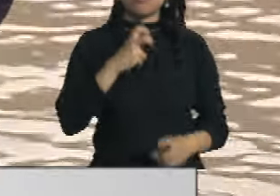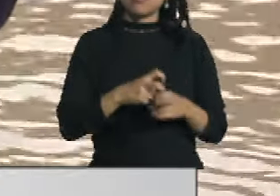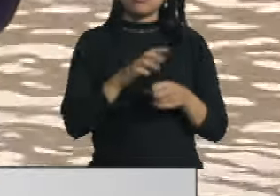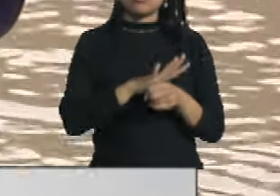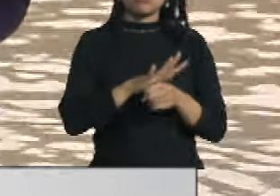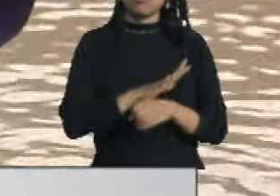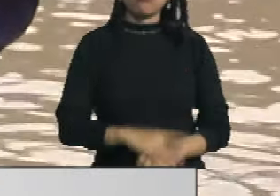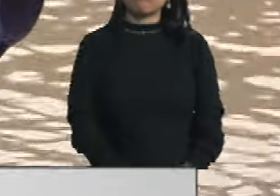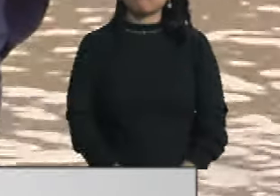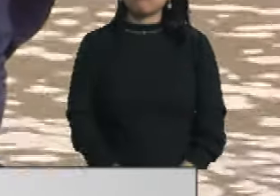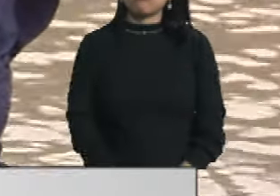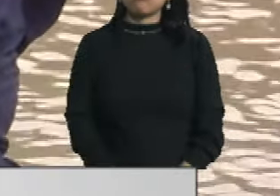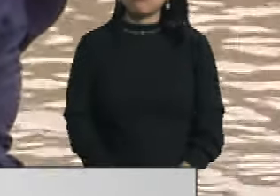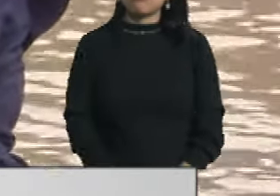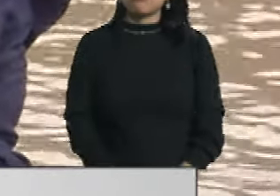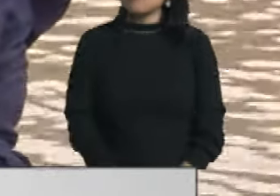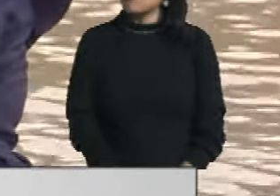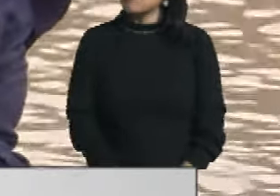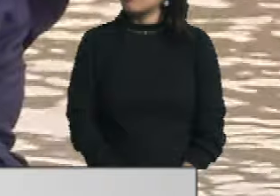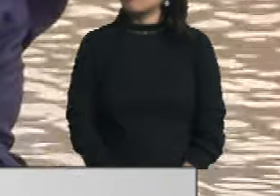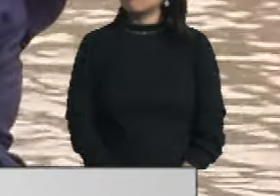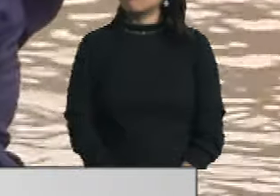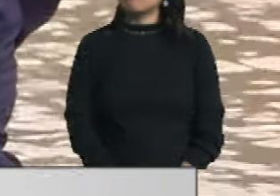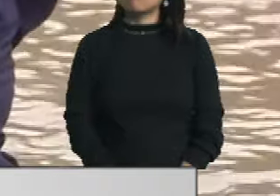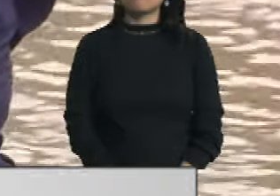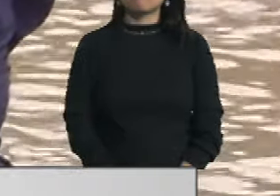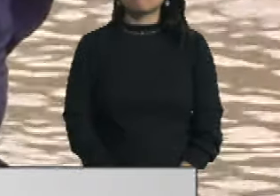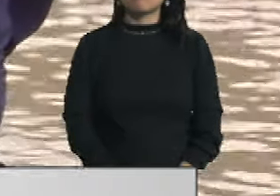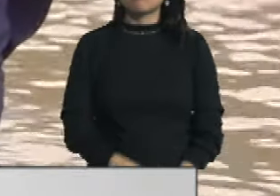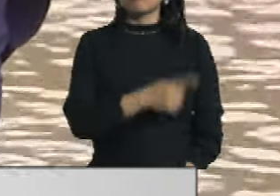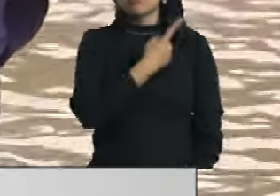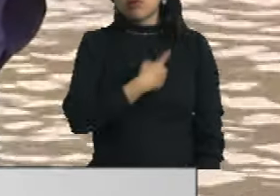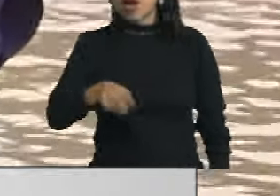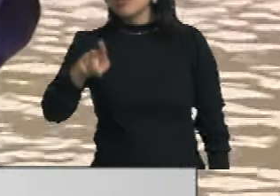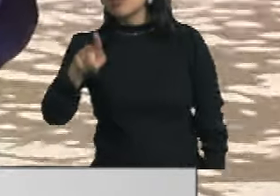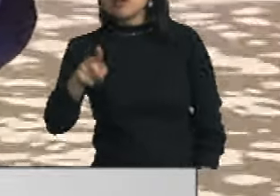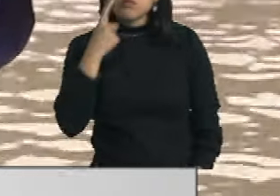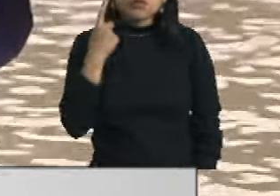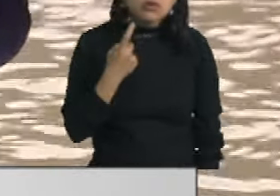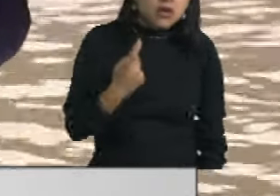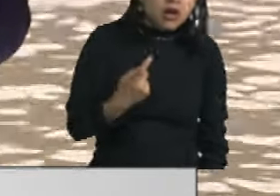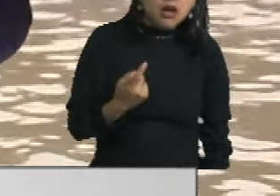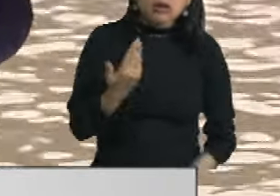Pues de todos modos nos toca bajar y conseguir lo poquito